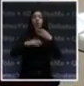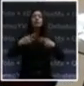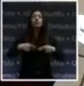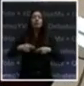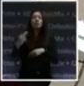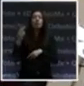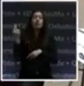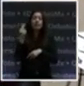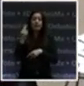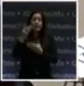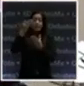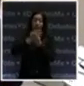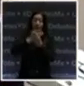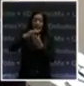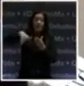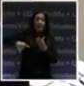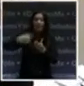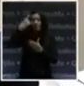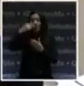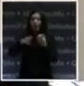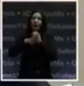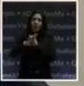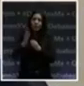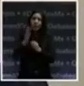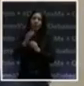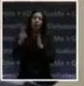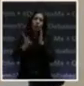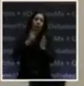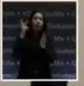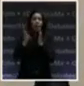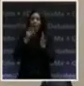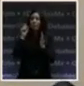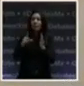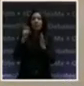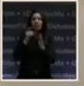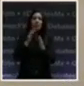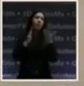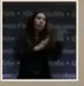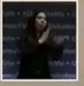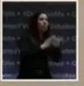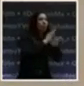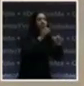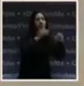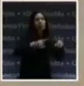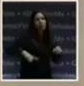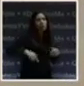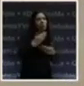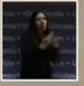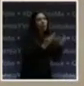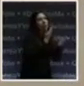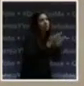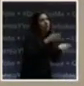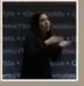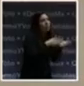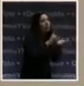un expediente electrónico para no andar haciendo otra vez todos los trámites siempre. Candidato Nava, muchas gracias.